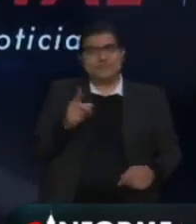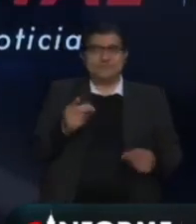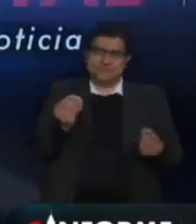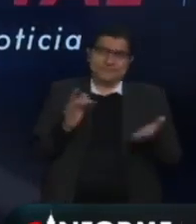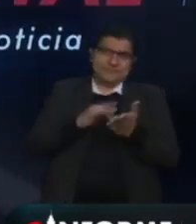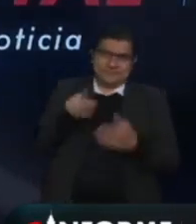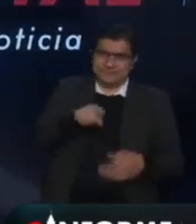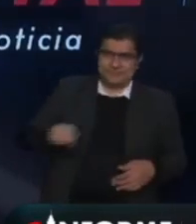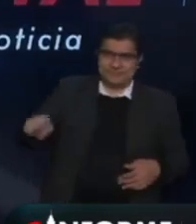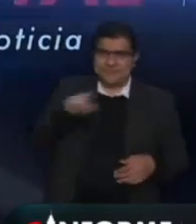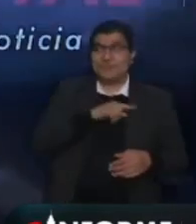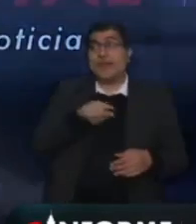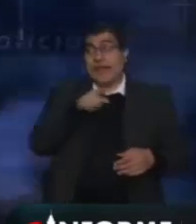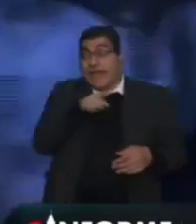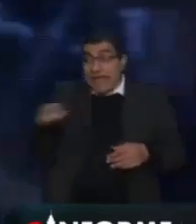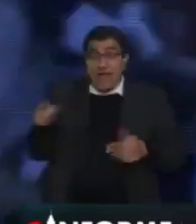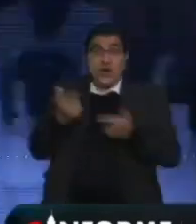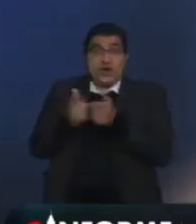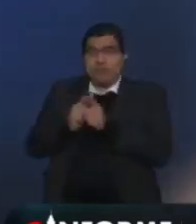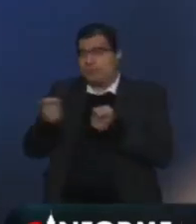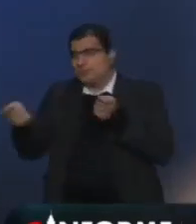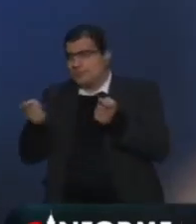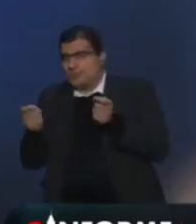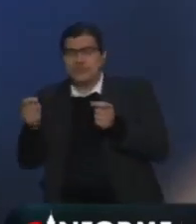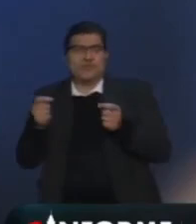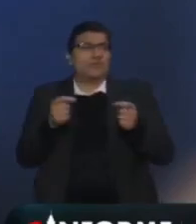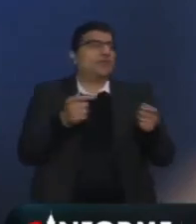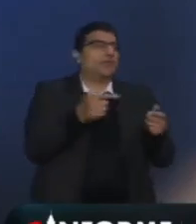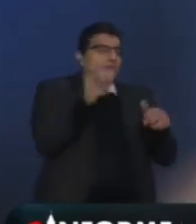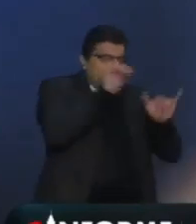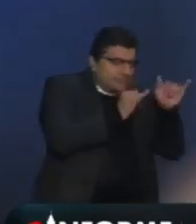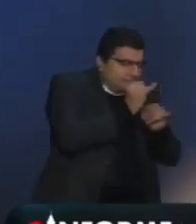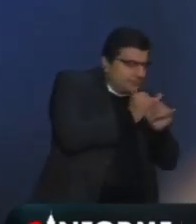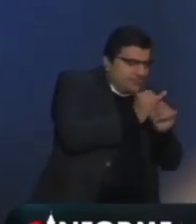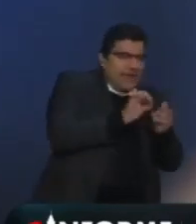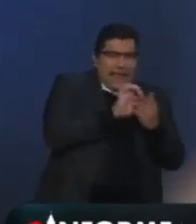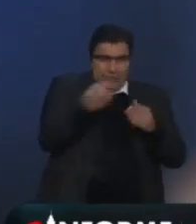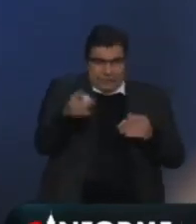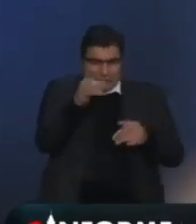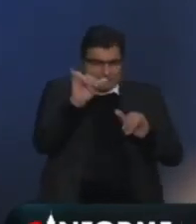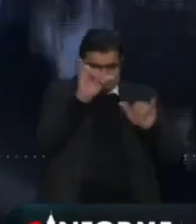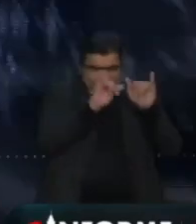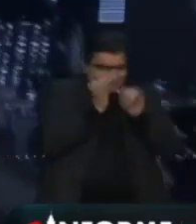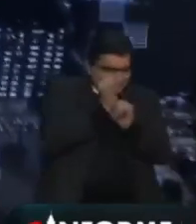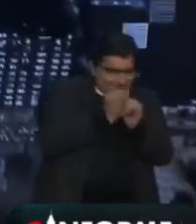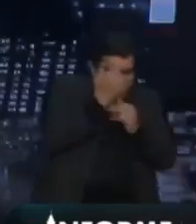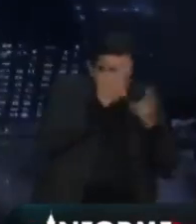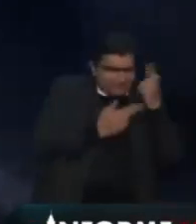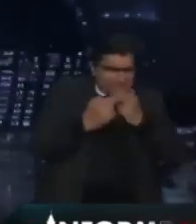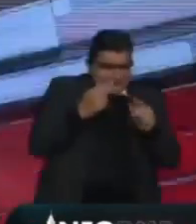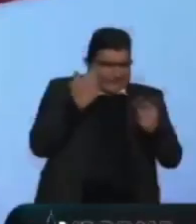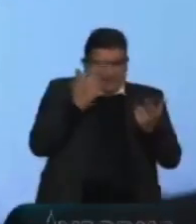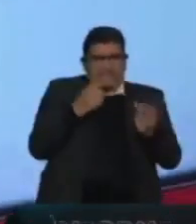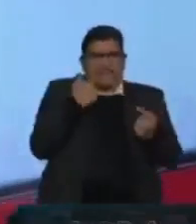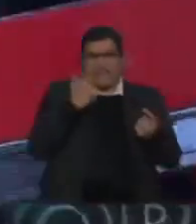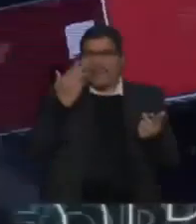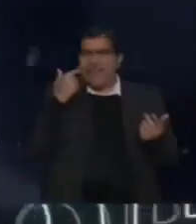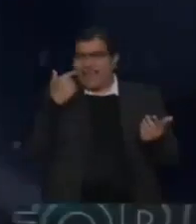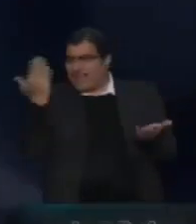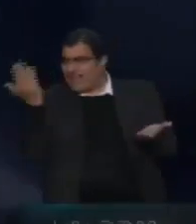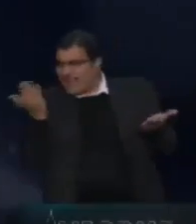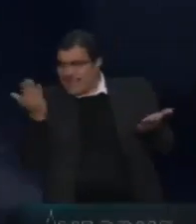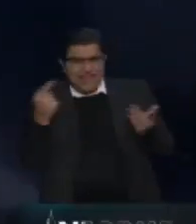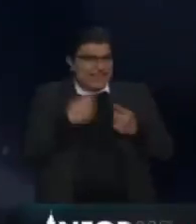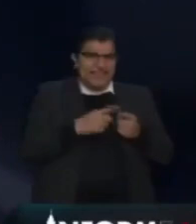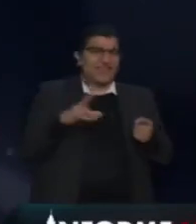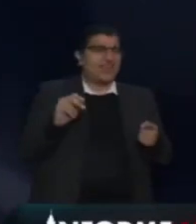agradezco, porque ellos son el grupo control de un experimento. Cuando tú haces un experimento y quieres observar qué pasa